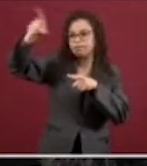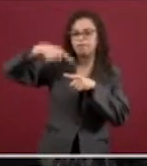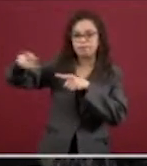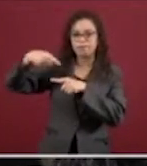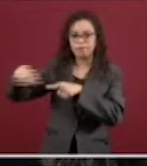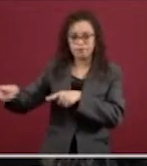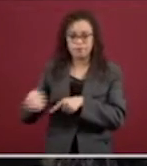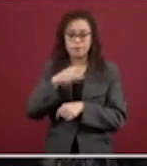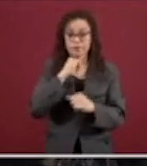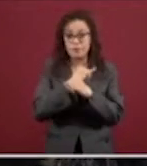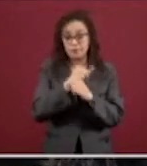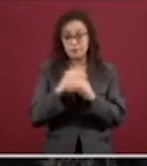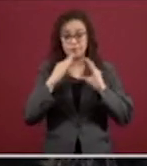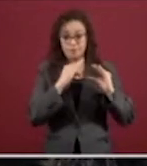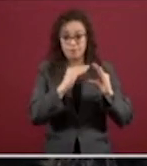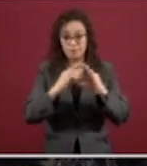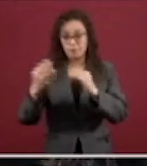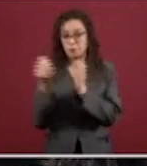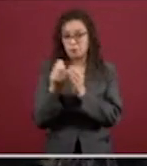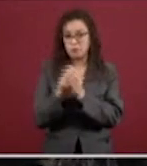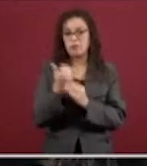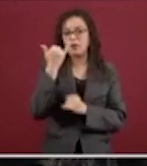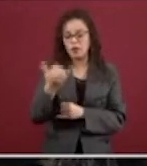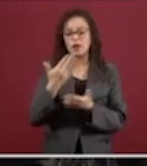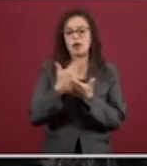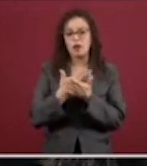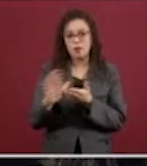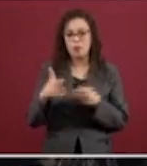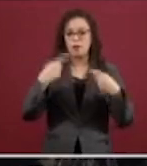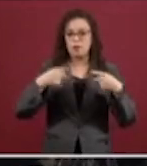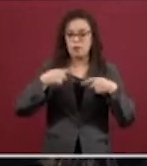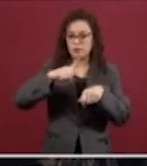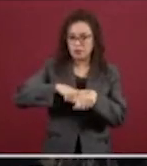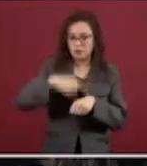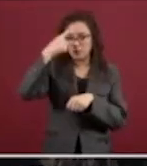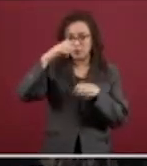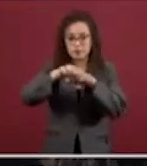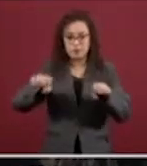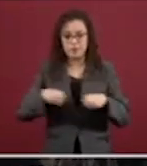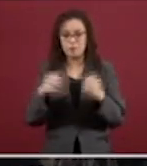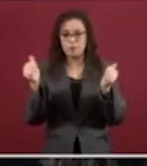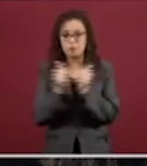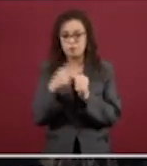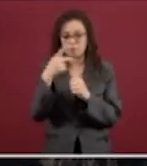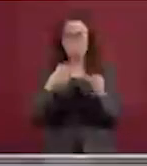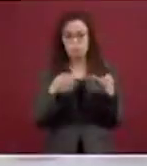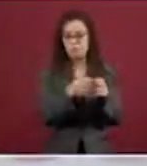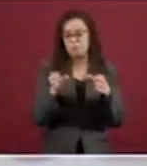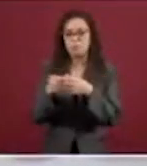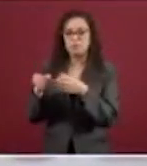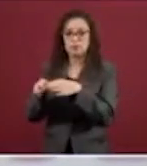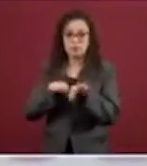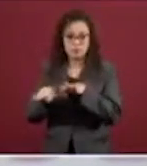línea inicialmente y una capacitación presencial con su equipo de trabajo, de tal manera que formaremos a los